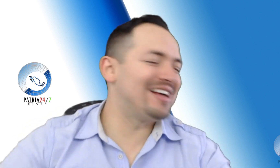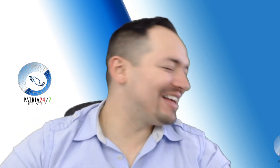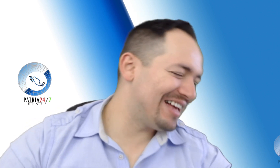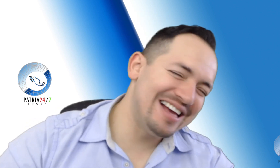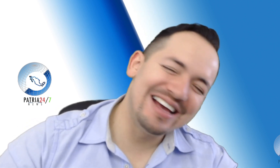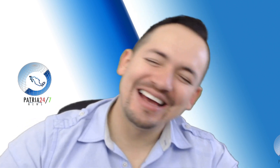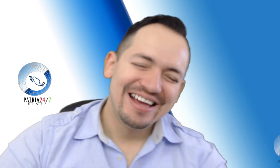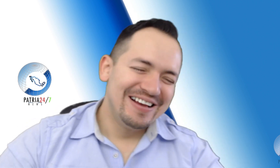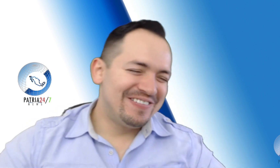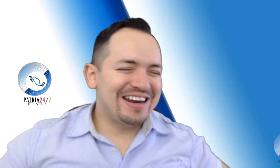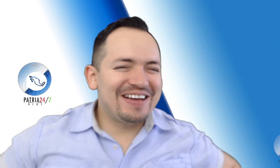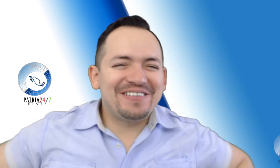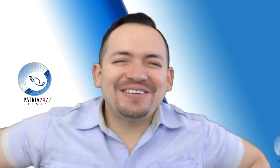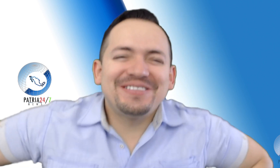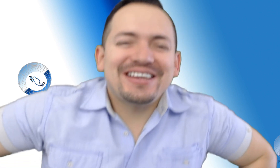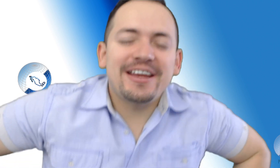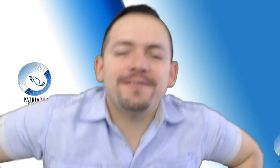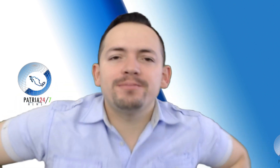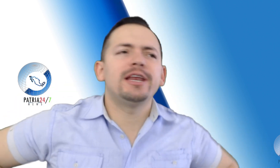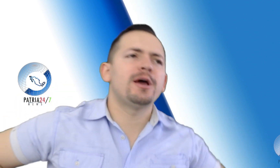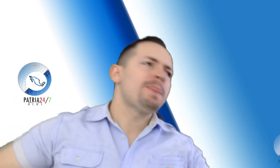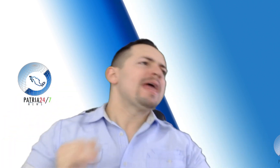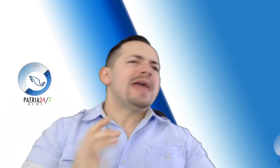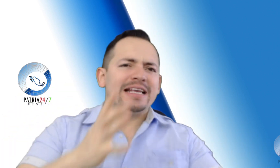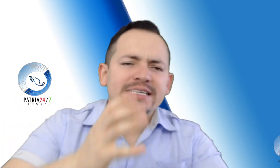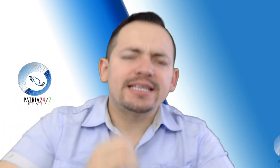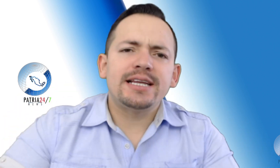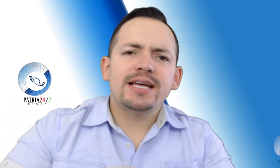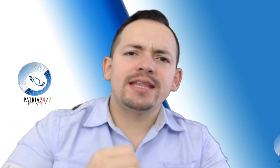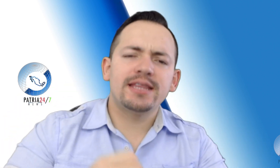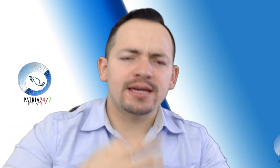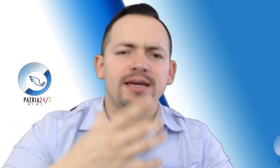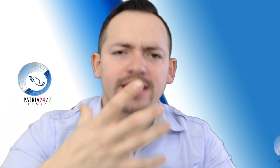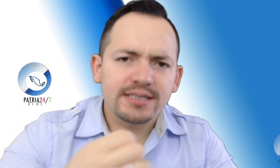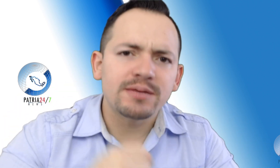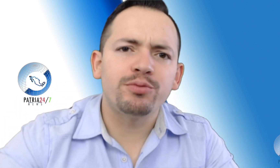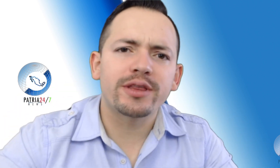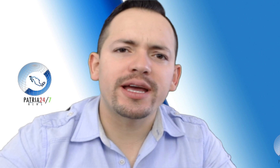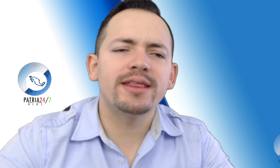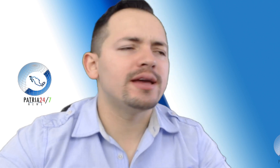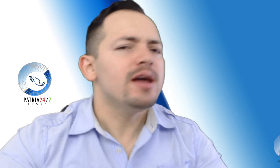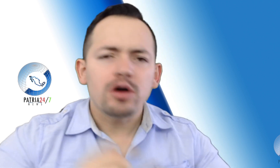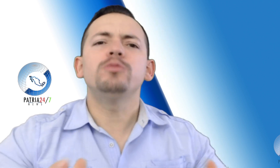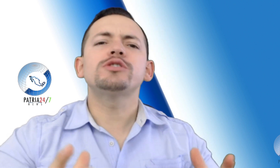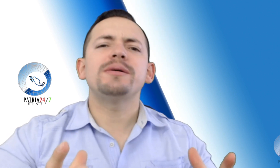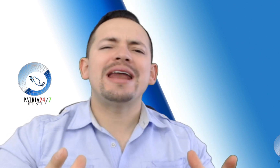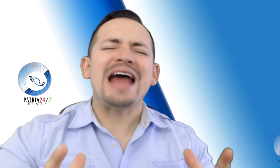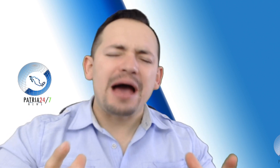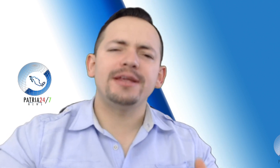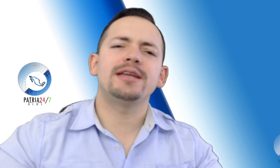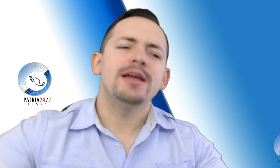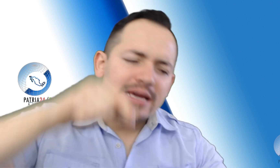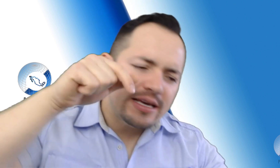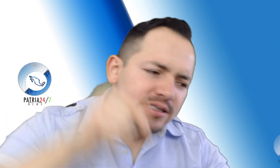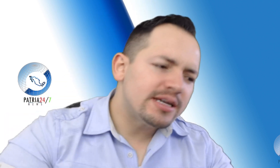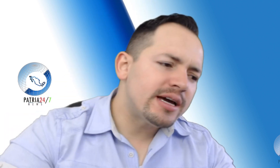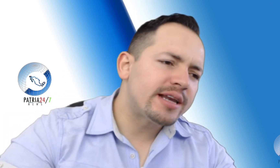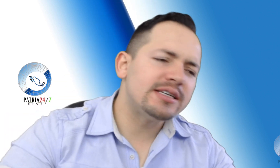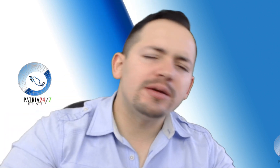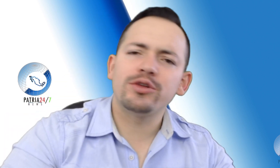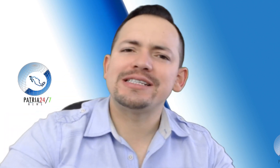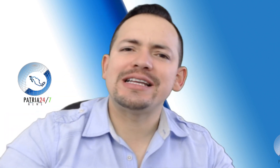¡Wow! Fuera de broma, mi querida familia. Es interesante, es importante cómo se van a abrir